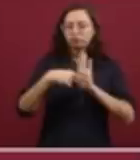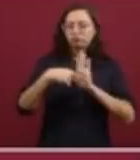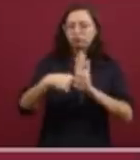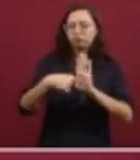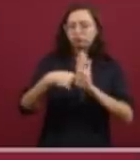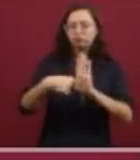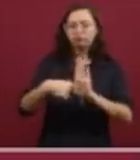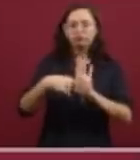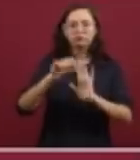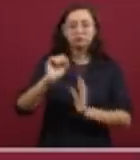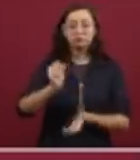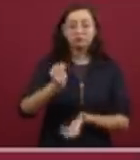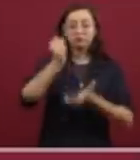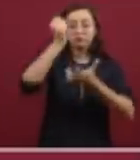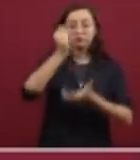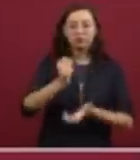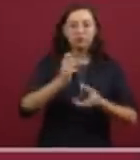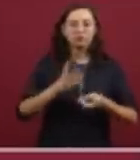el presupuesto.